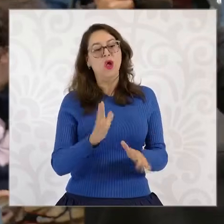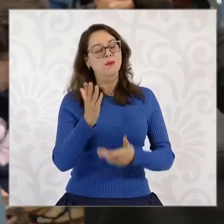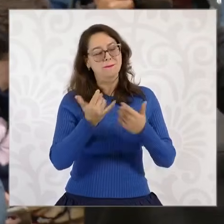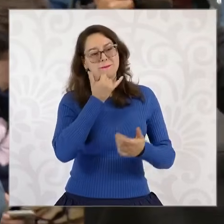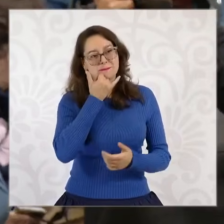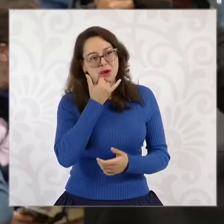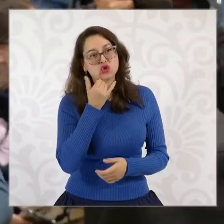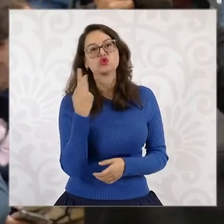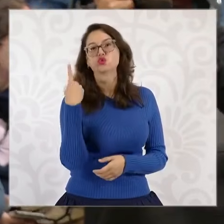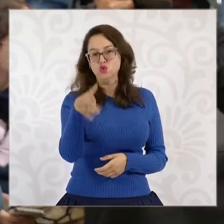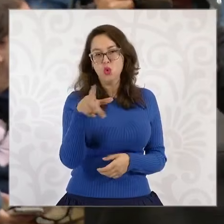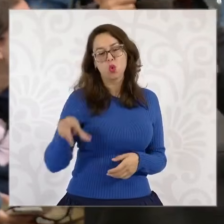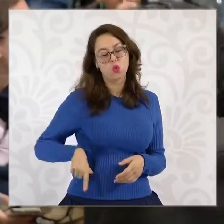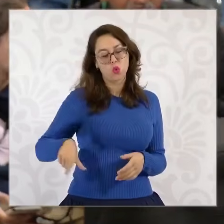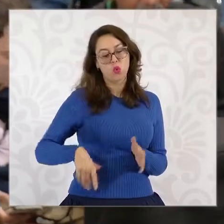emplear